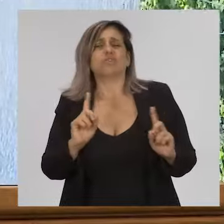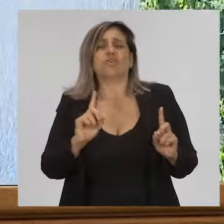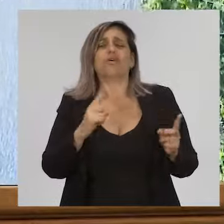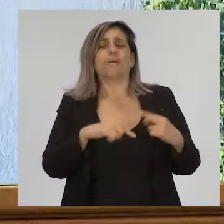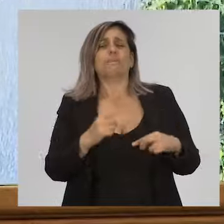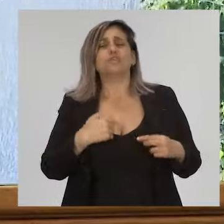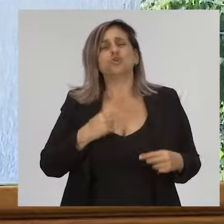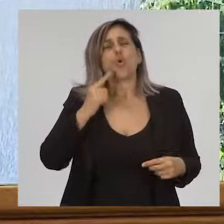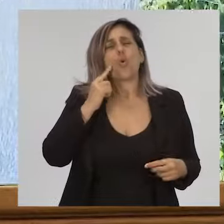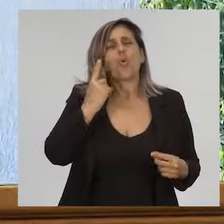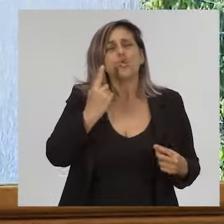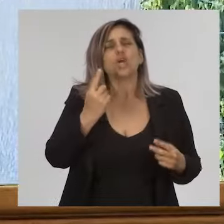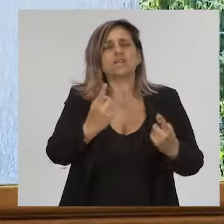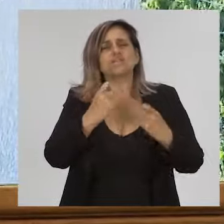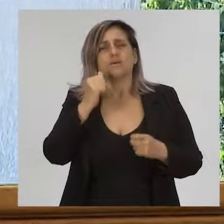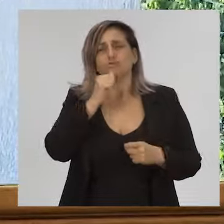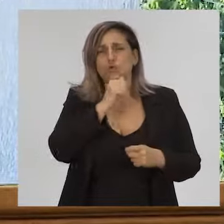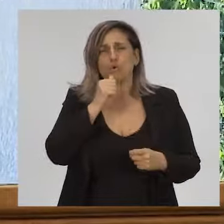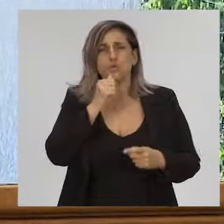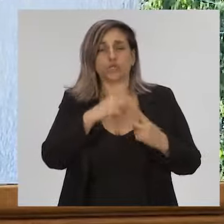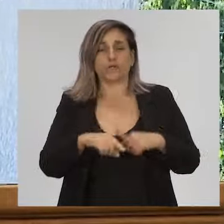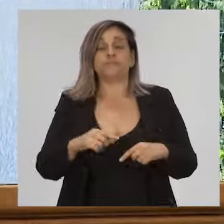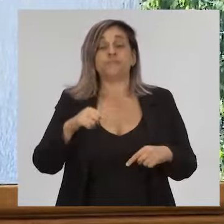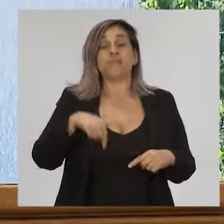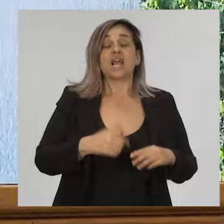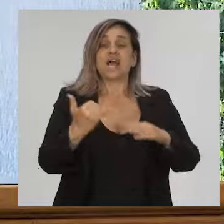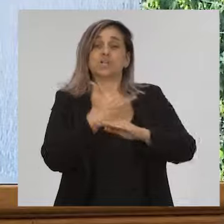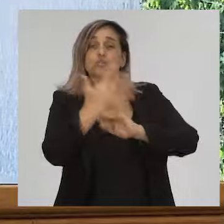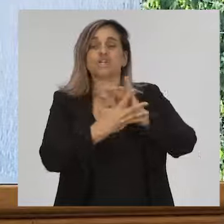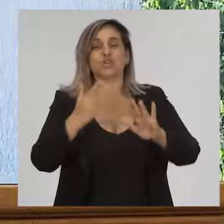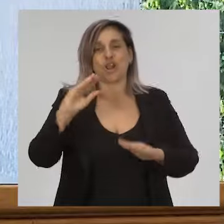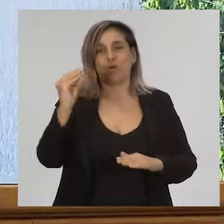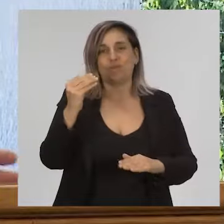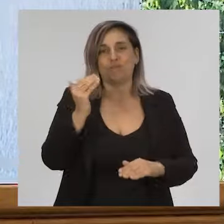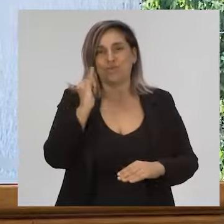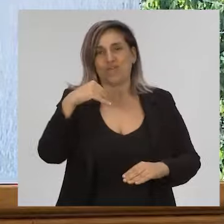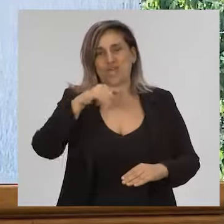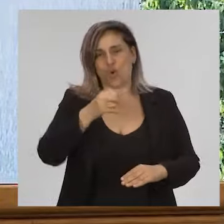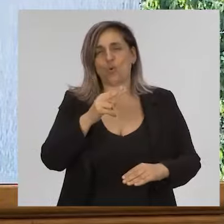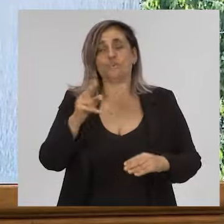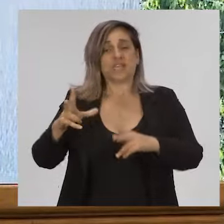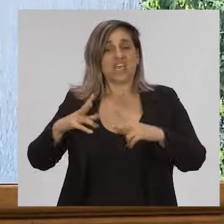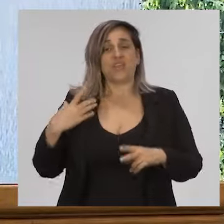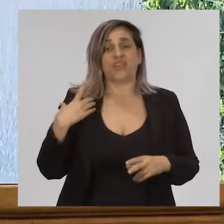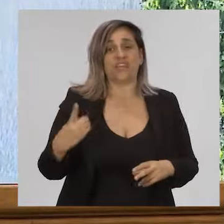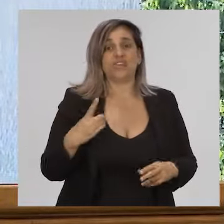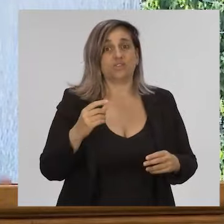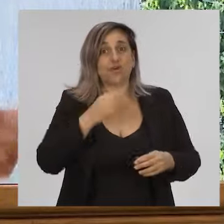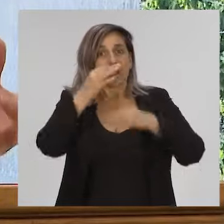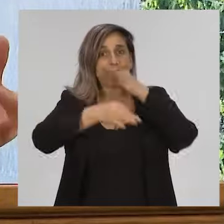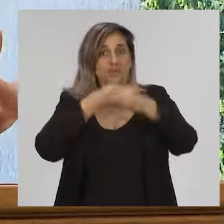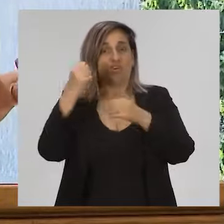resto. Y algo muy profesional que se hace del INJU, toda la gente profesional que Aparicio decía que va